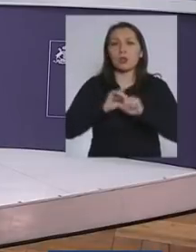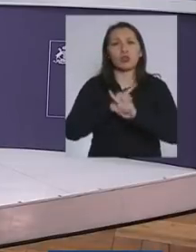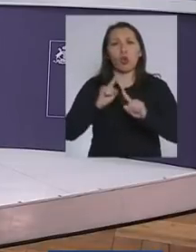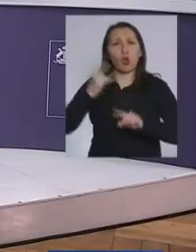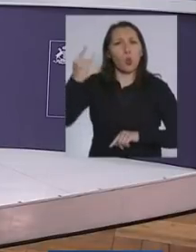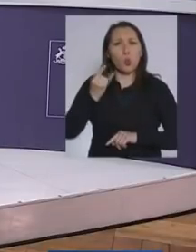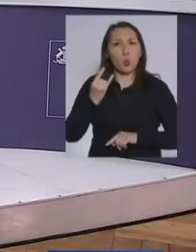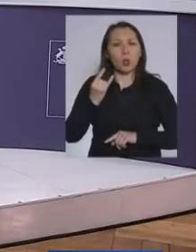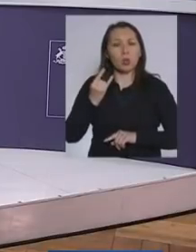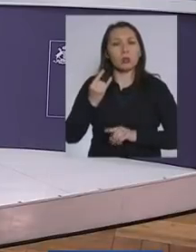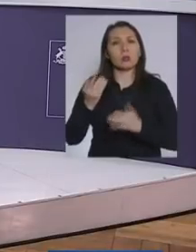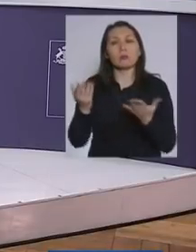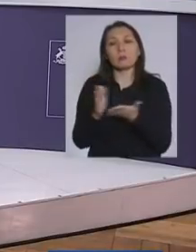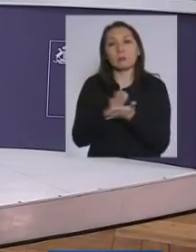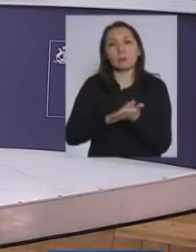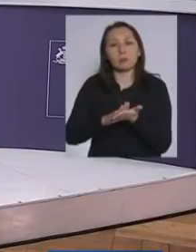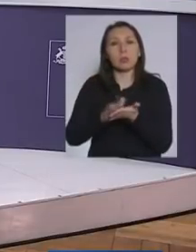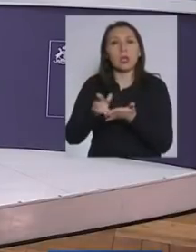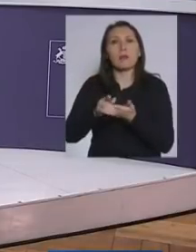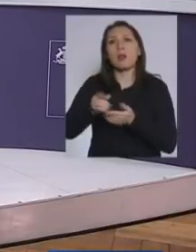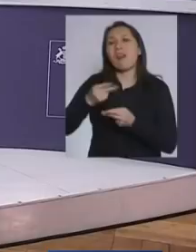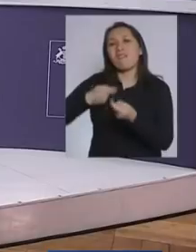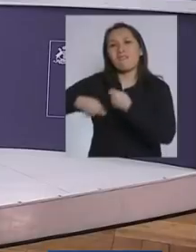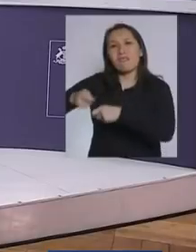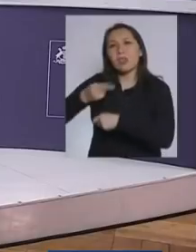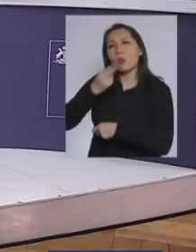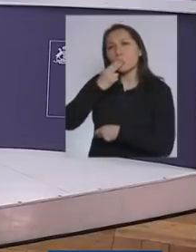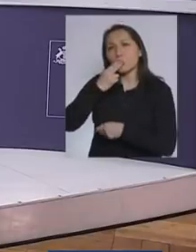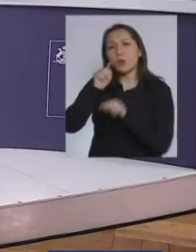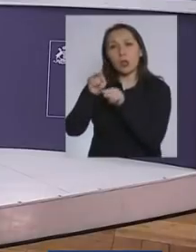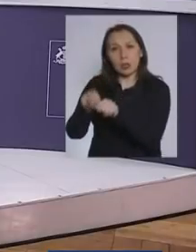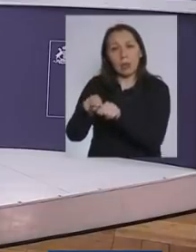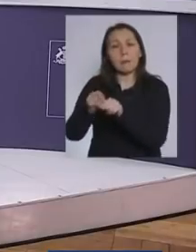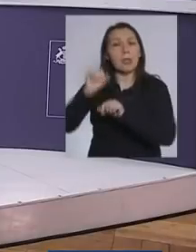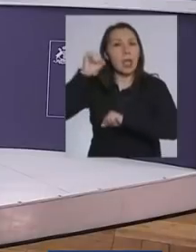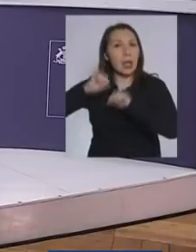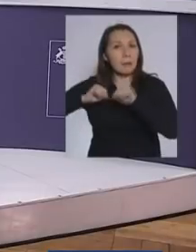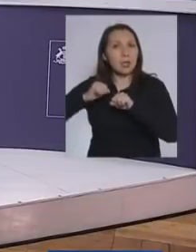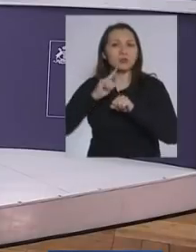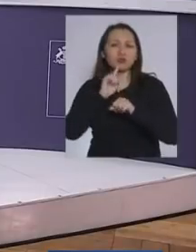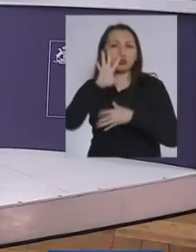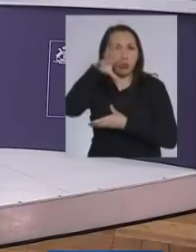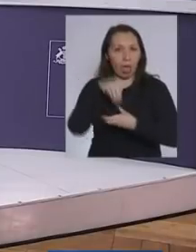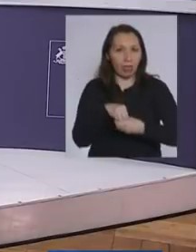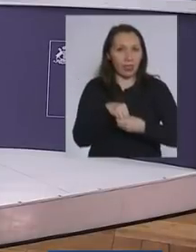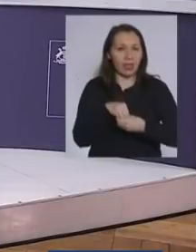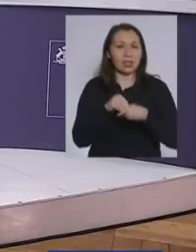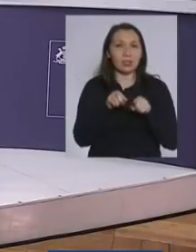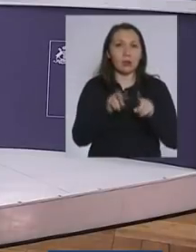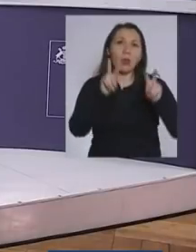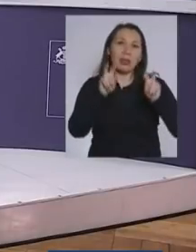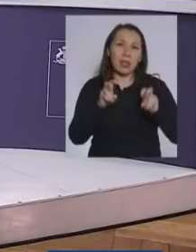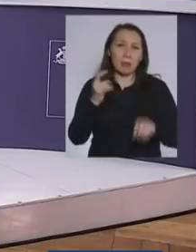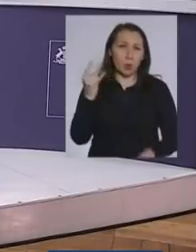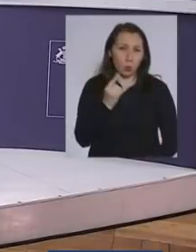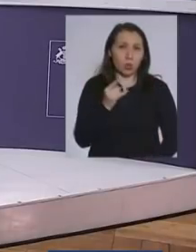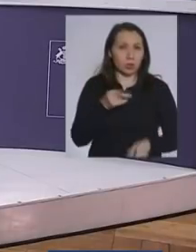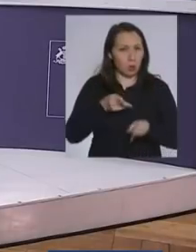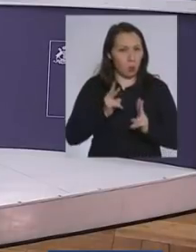carácter esencial como las tabacaleras o si están dentro también precisamente esas empresas en ese carácter